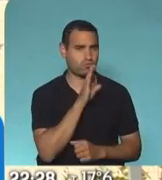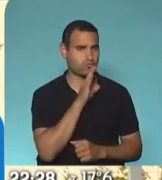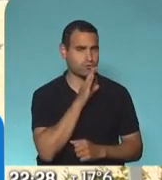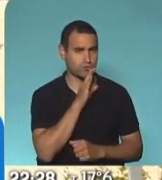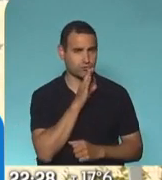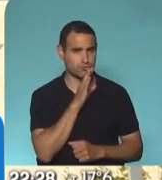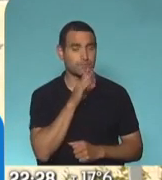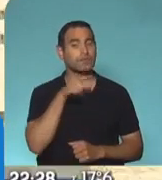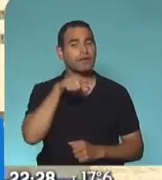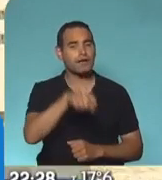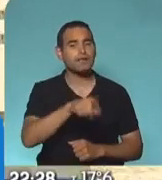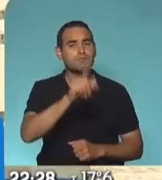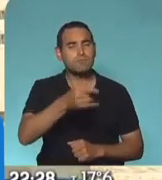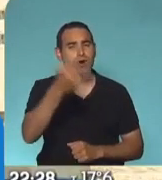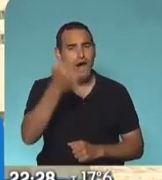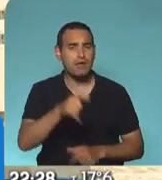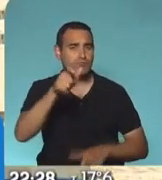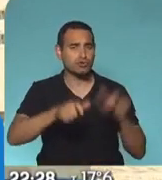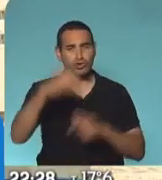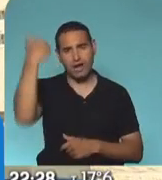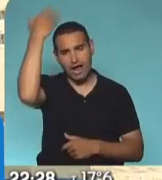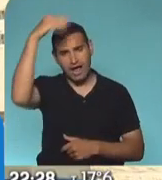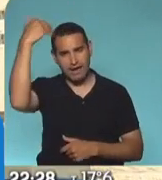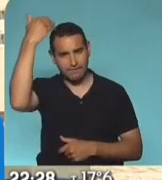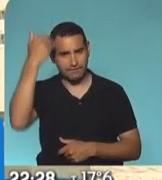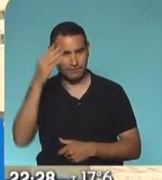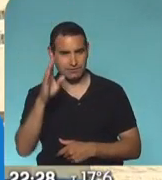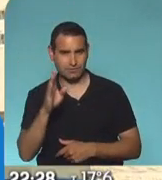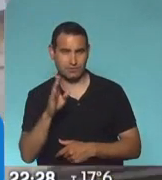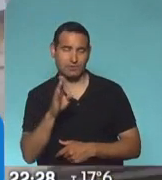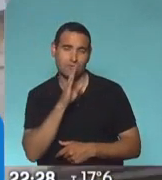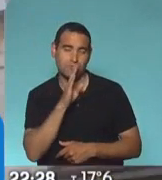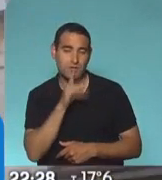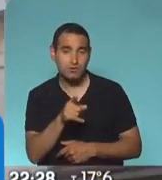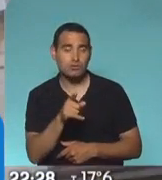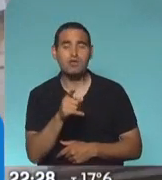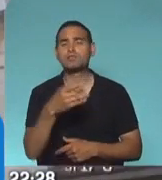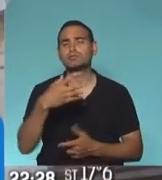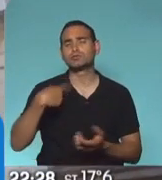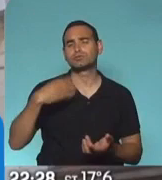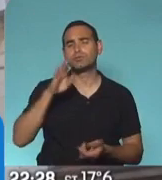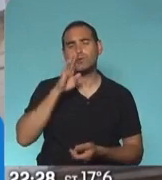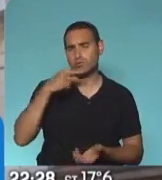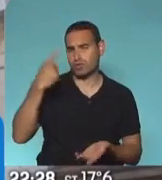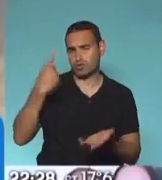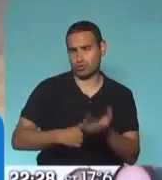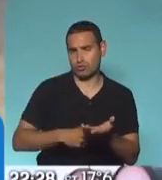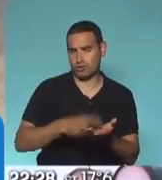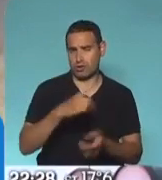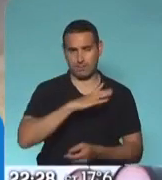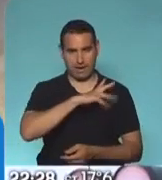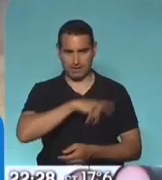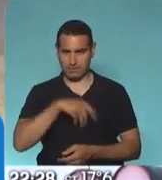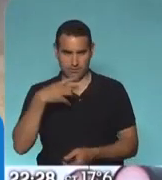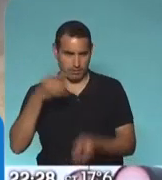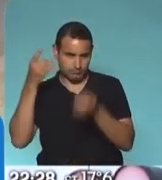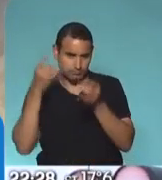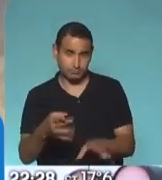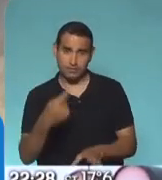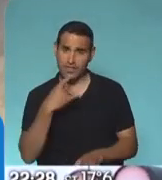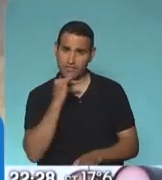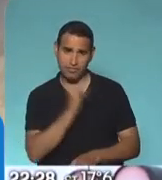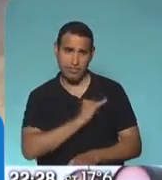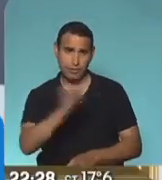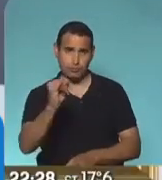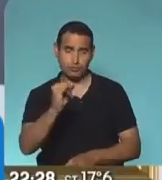Allí residen también ciudadanos árabes israelíes. La decisión de Estados Unidos fue rechazada por los palestinos, quienes denunciaron al